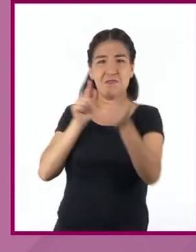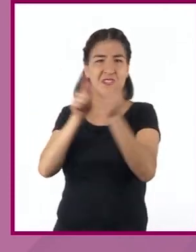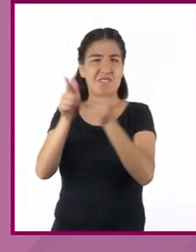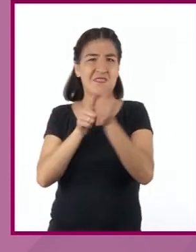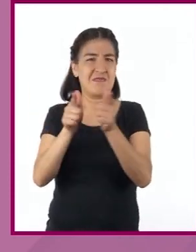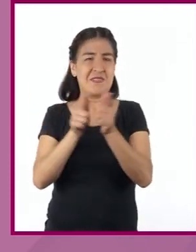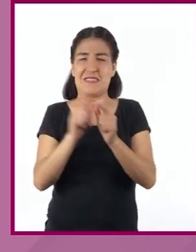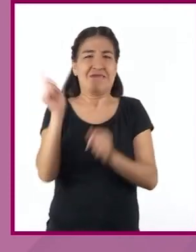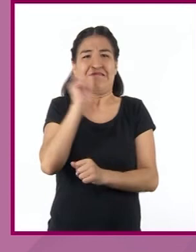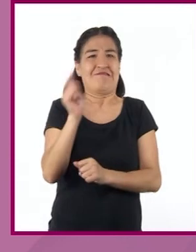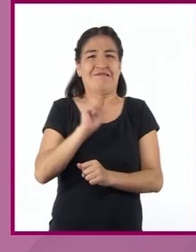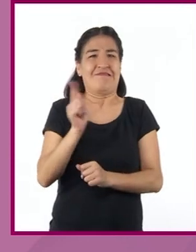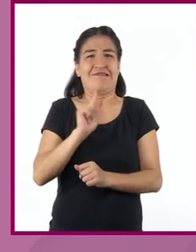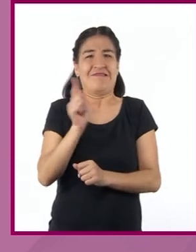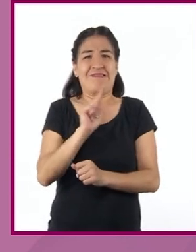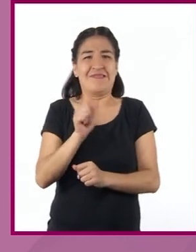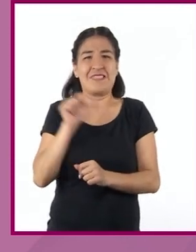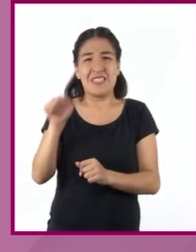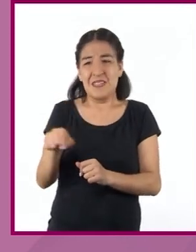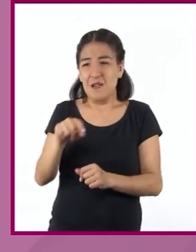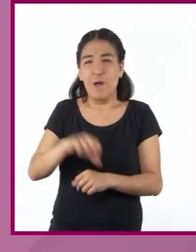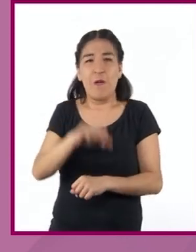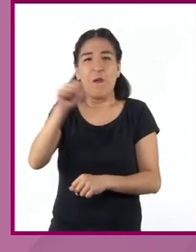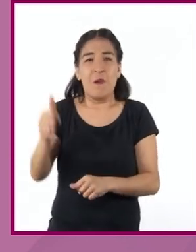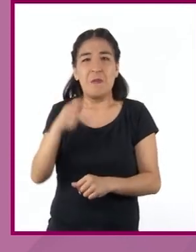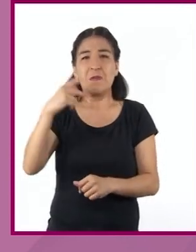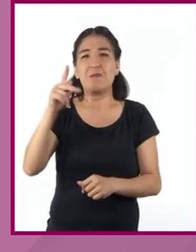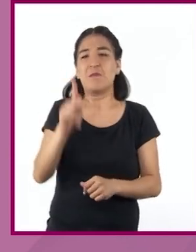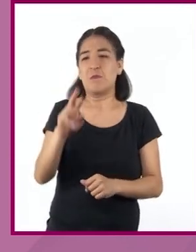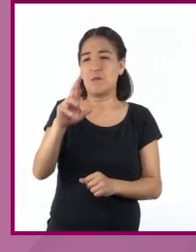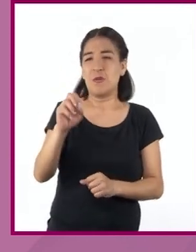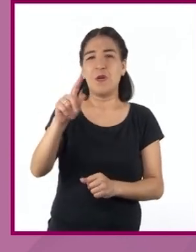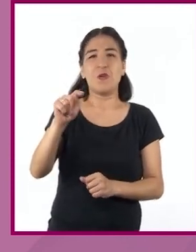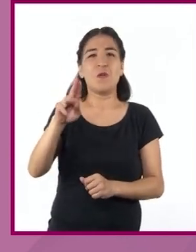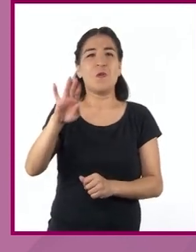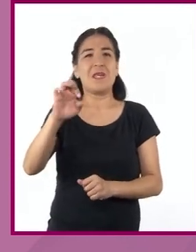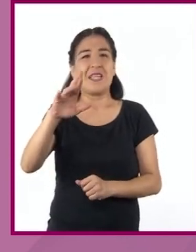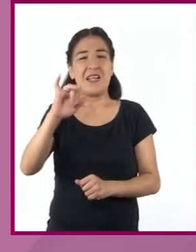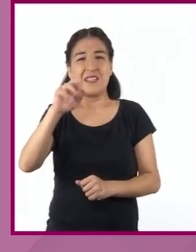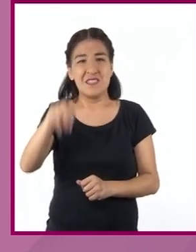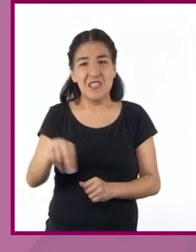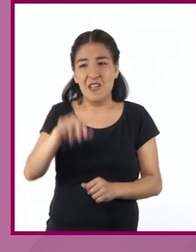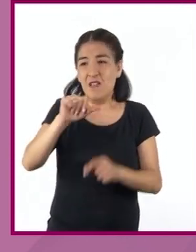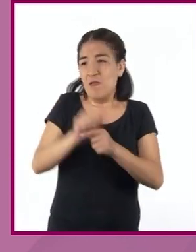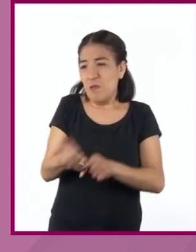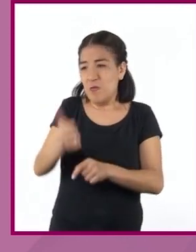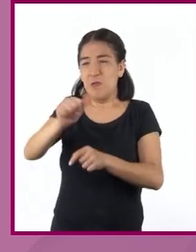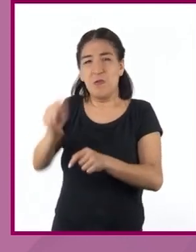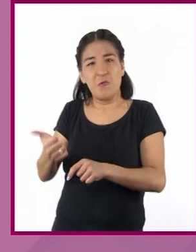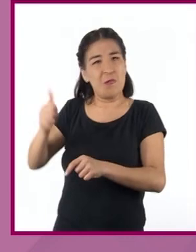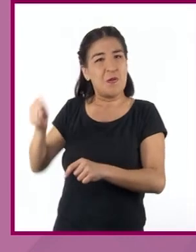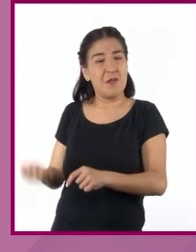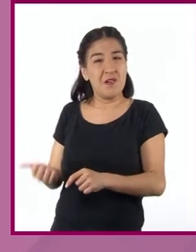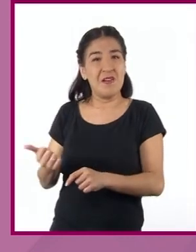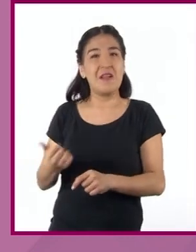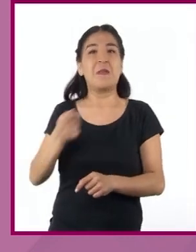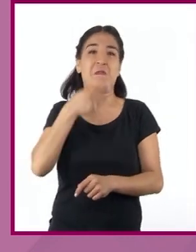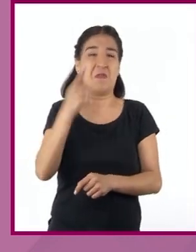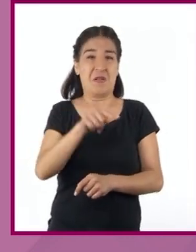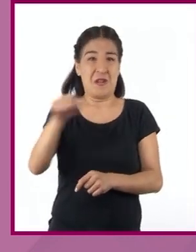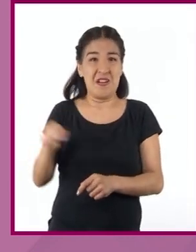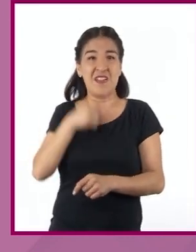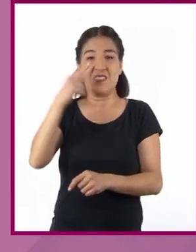no! De ella vuelve a crecer otra protuberancia y luego otra. Pero todas dicen